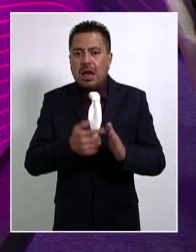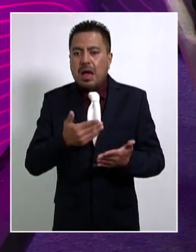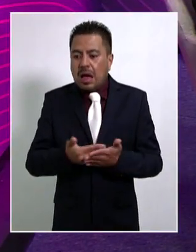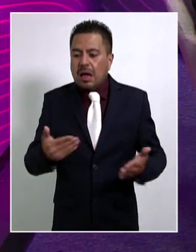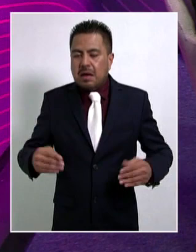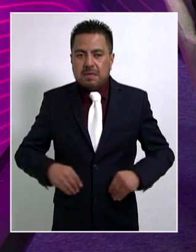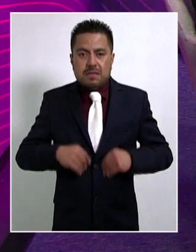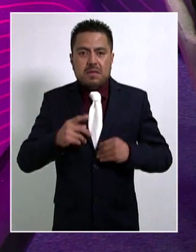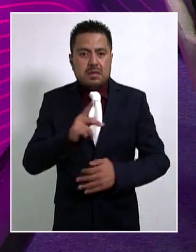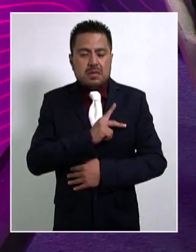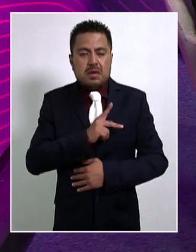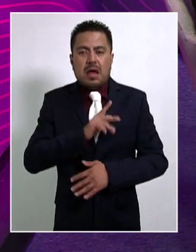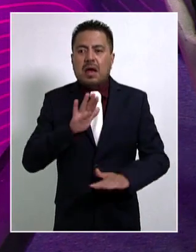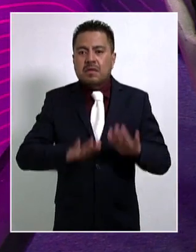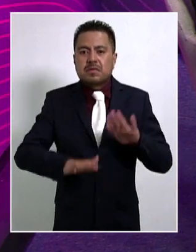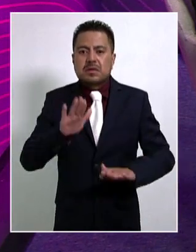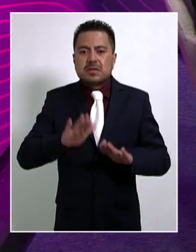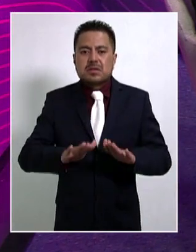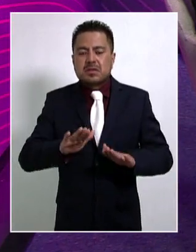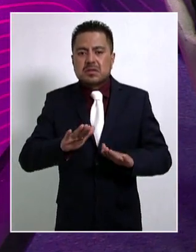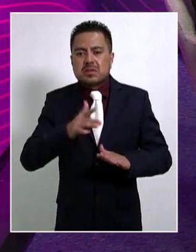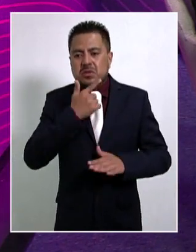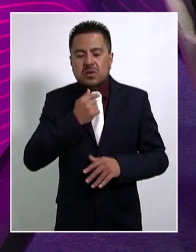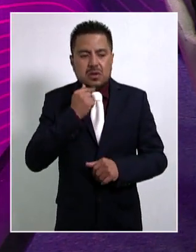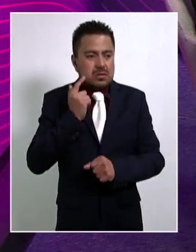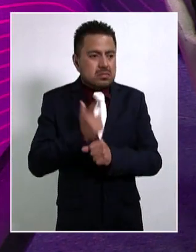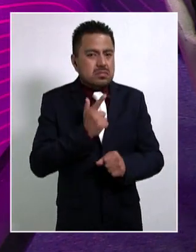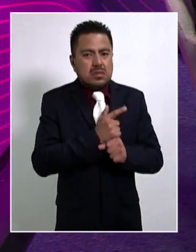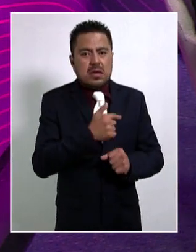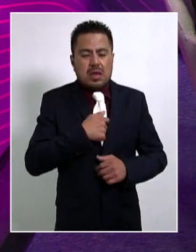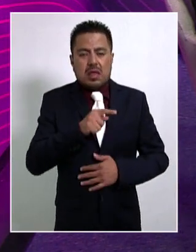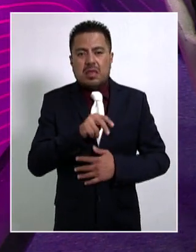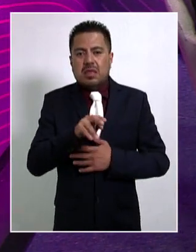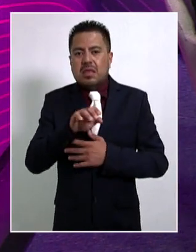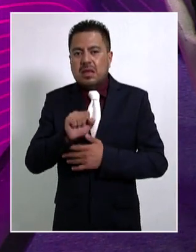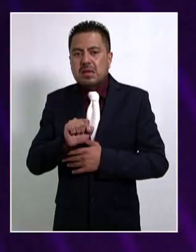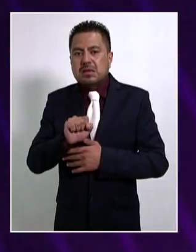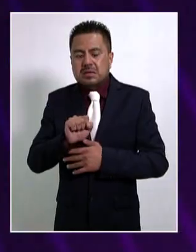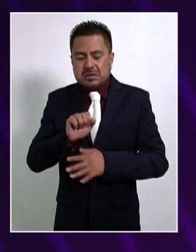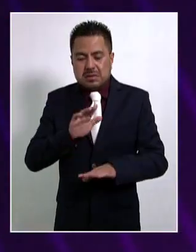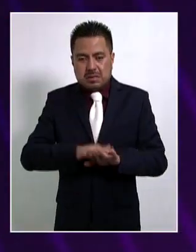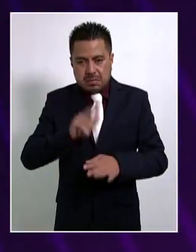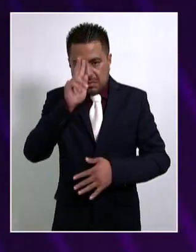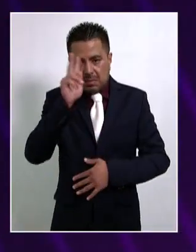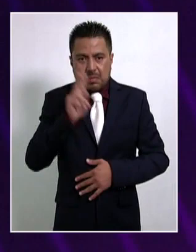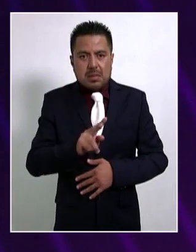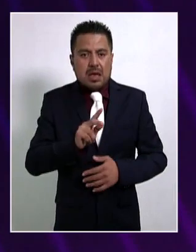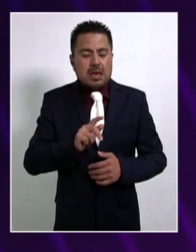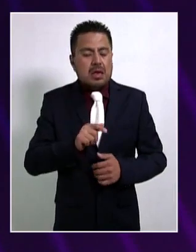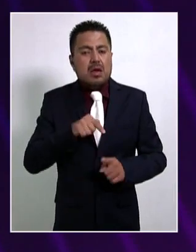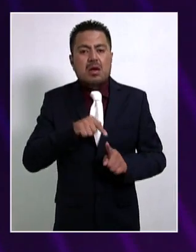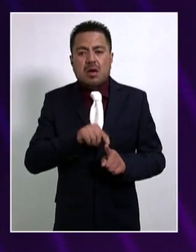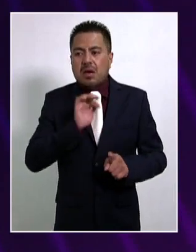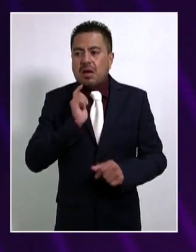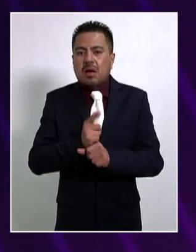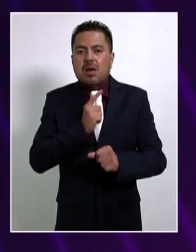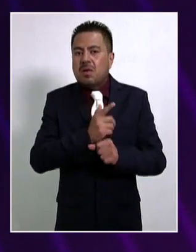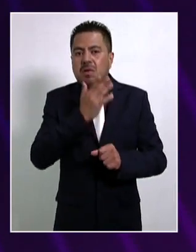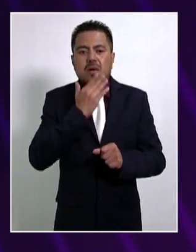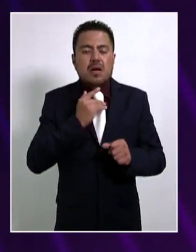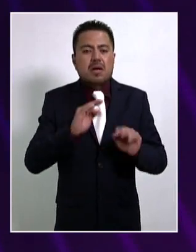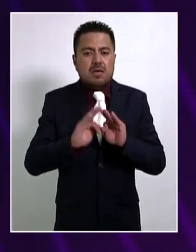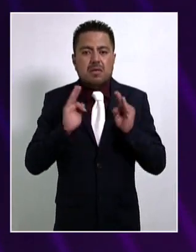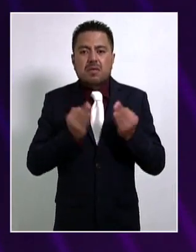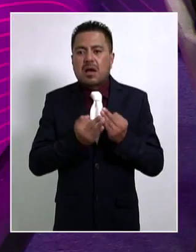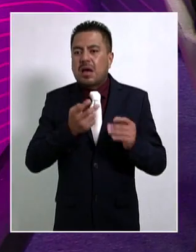vida. A veces cuando los hombres se dan cuenta que soy trans, el acoso es mucho más fuerte. Si no se dan cuenta, de cualquier manera,